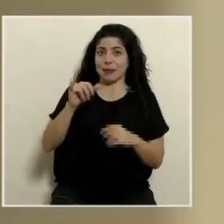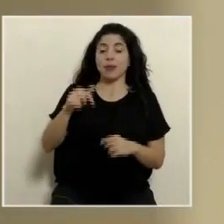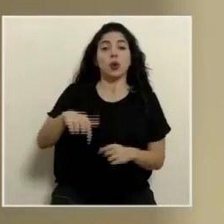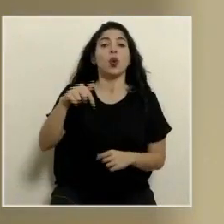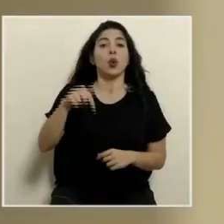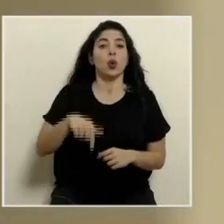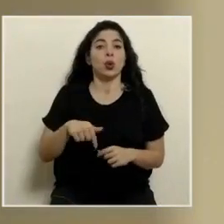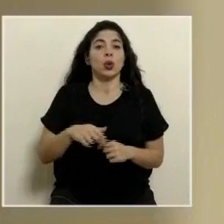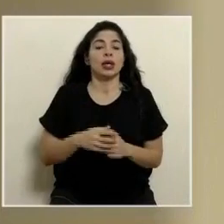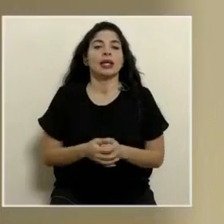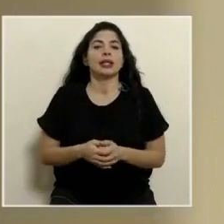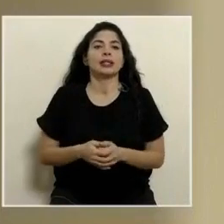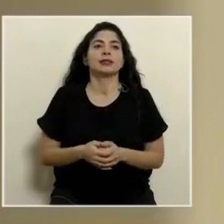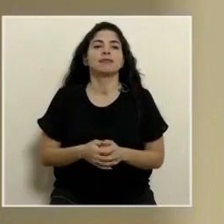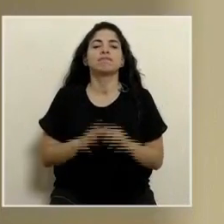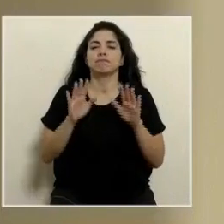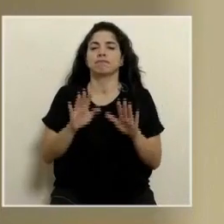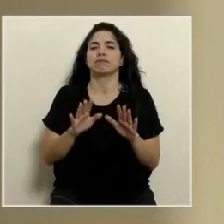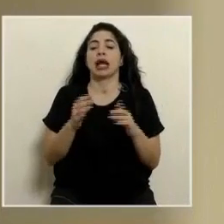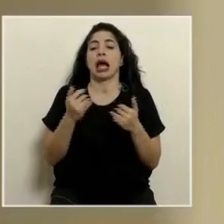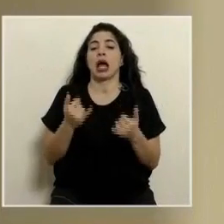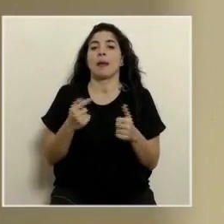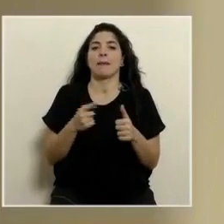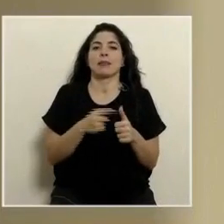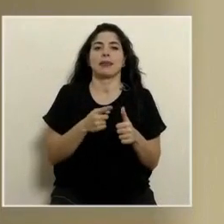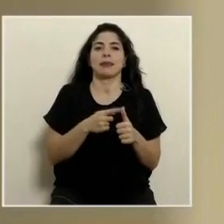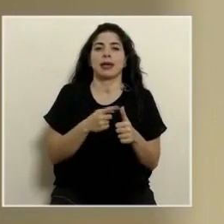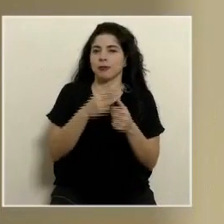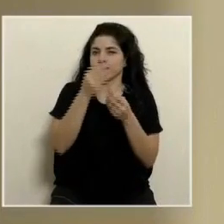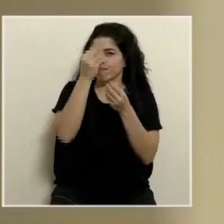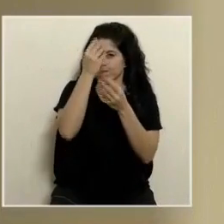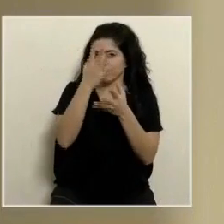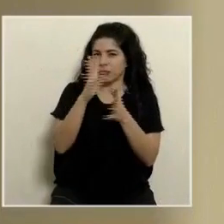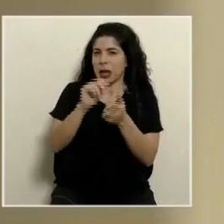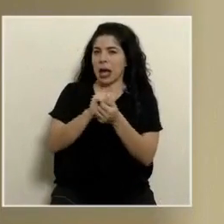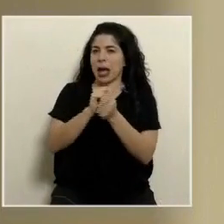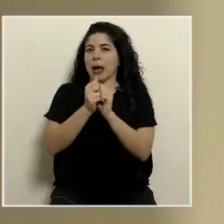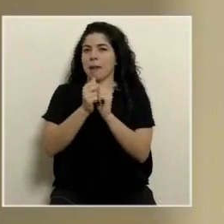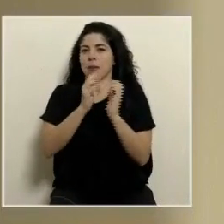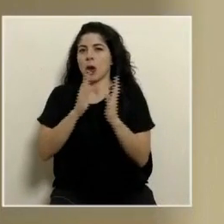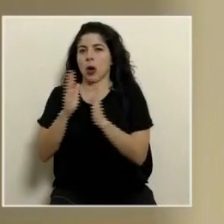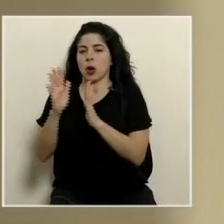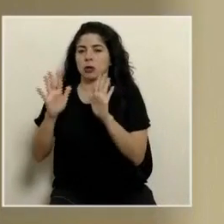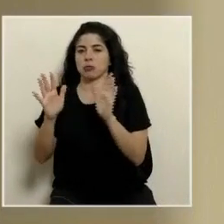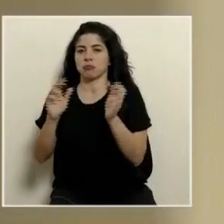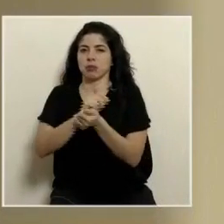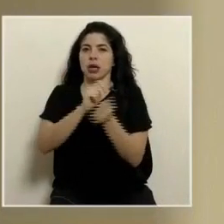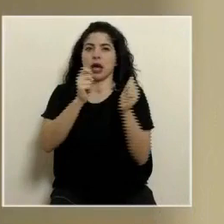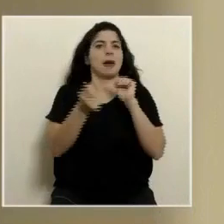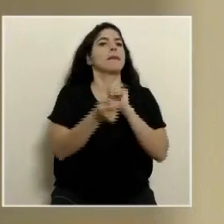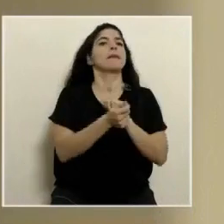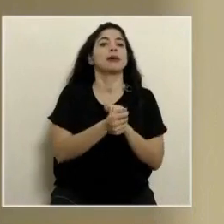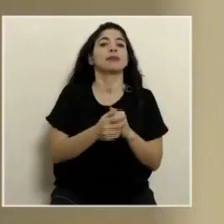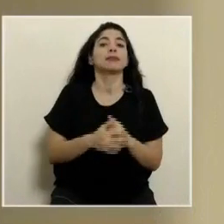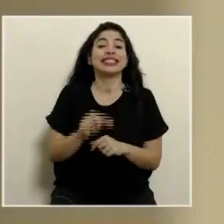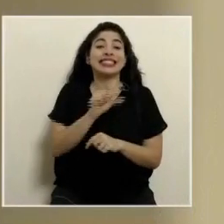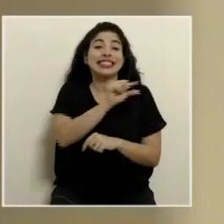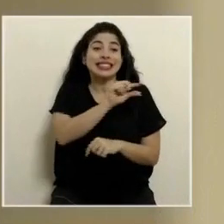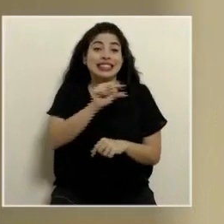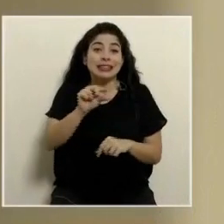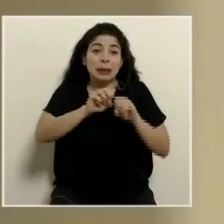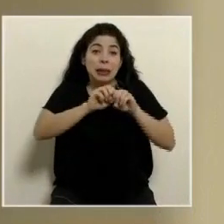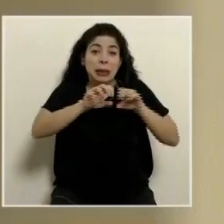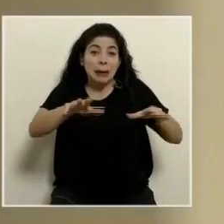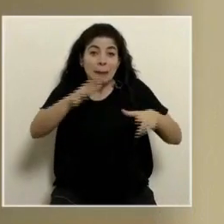Hoy, más bien, vamos a ver el reporte, vamos a cambiar un poquito el formato. La semana